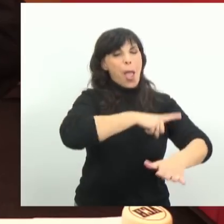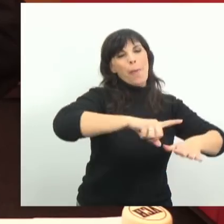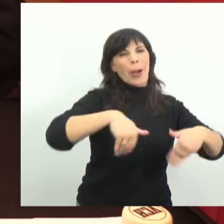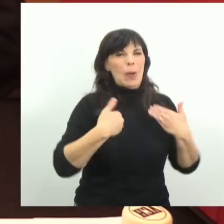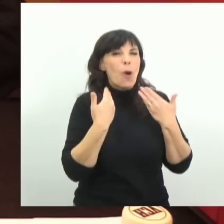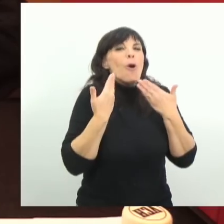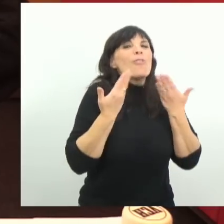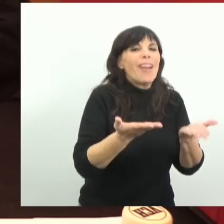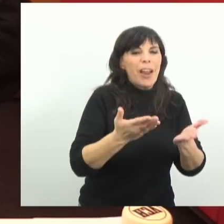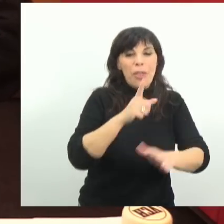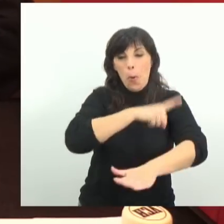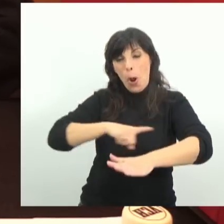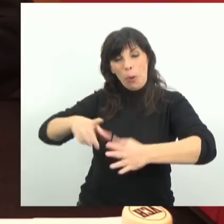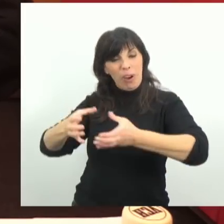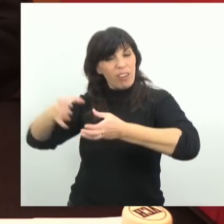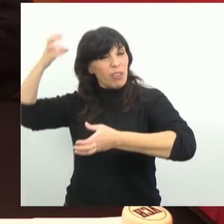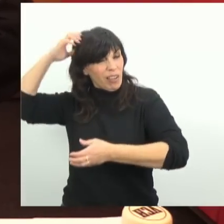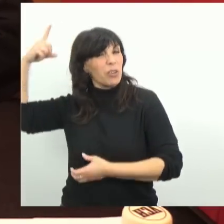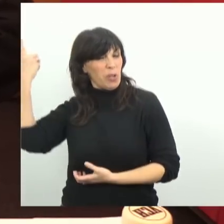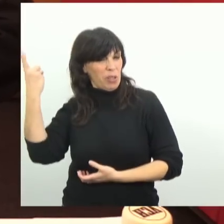Pero yo nunca he oído ni creo